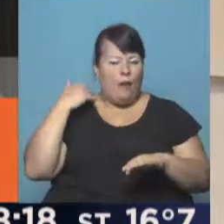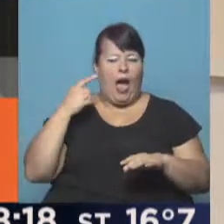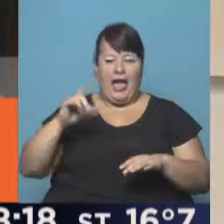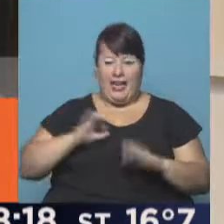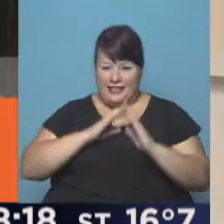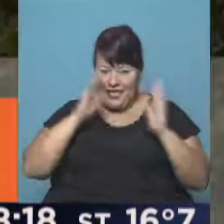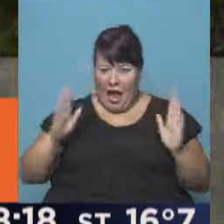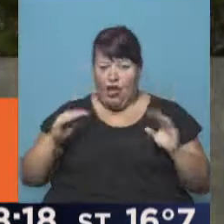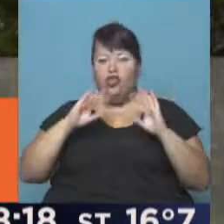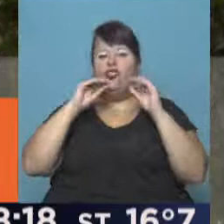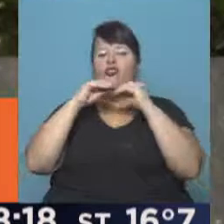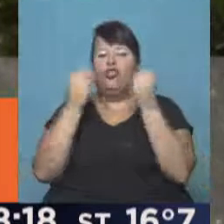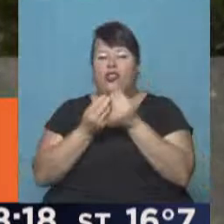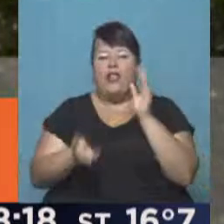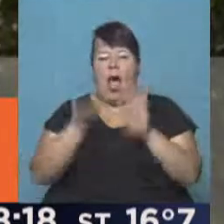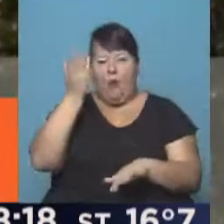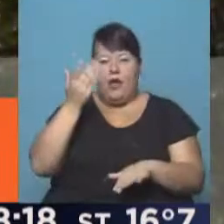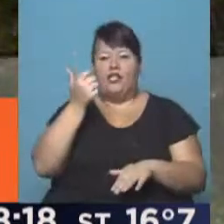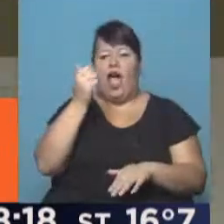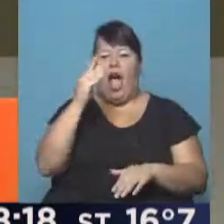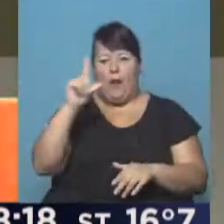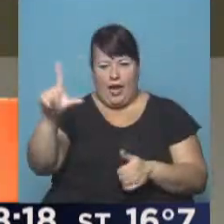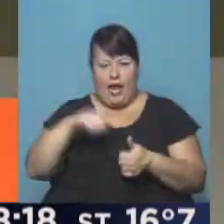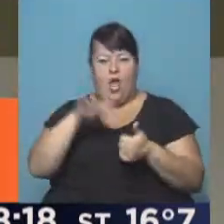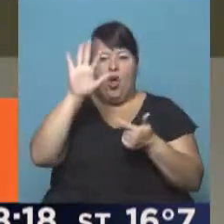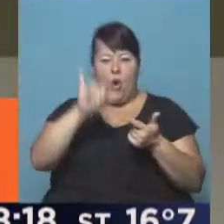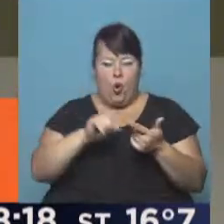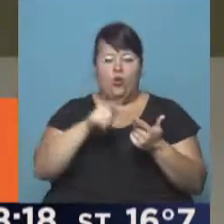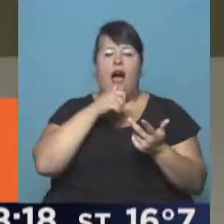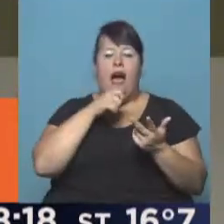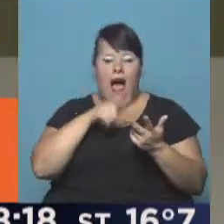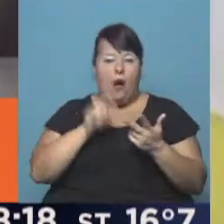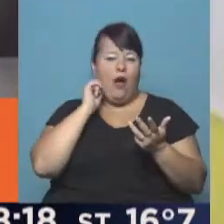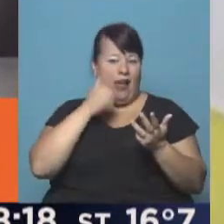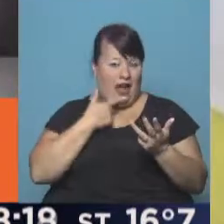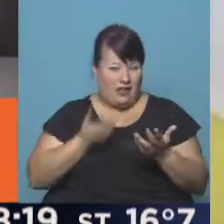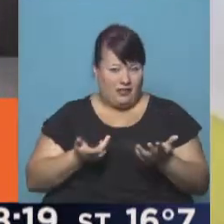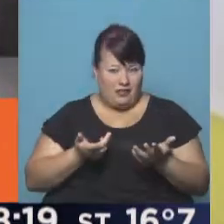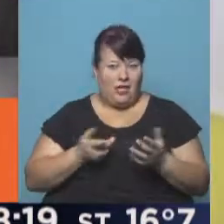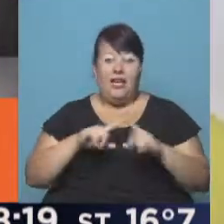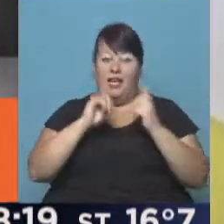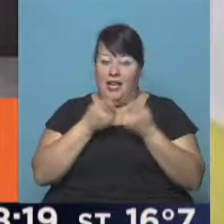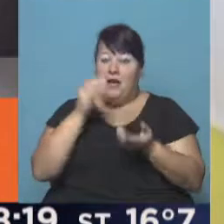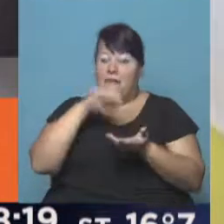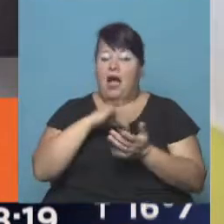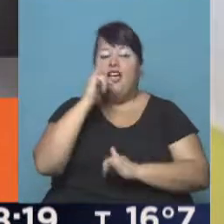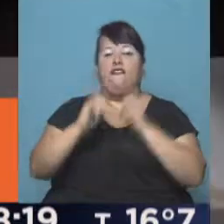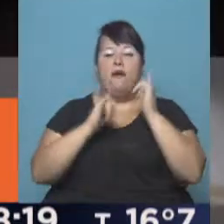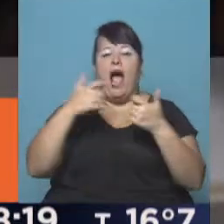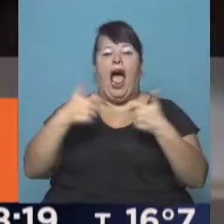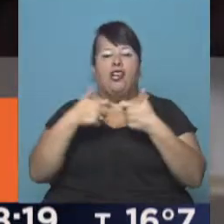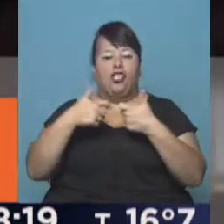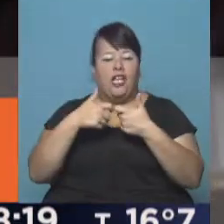este año por la suba del abl la luz el agua y el gas todo esto un informe de la